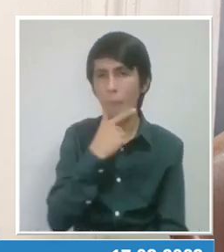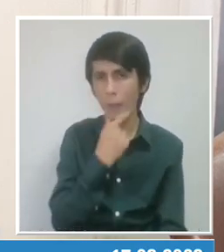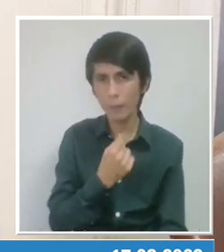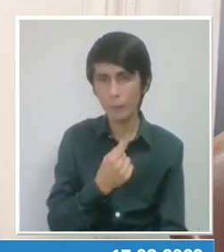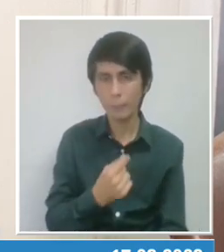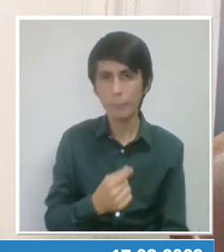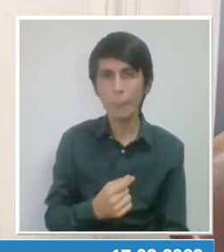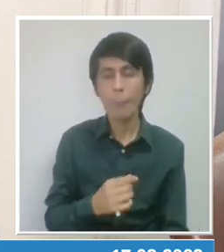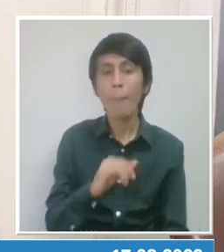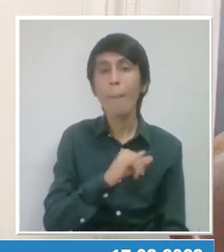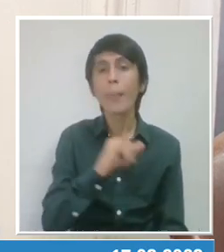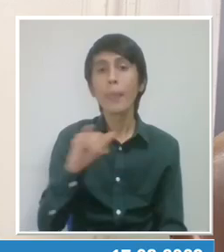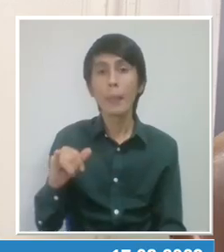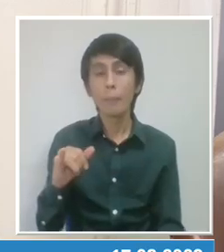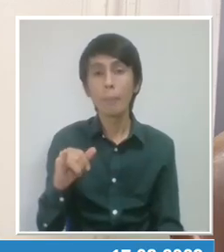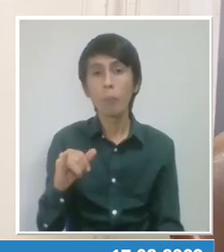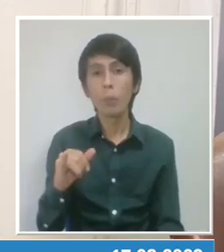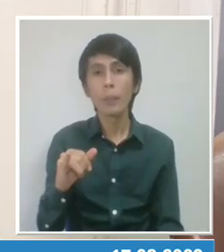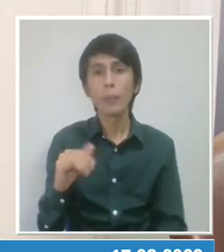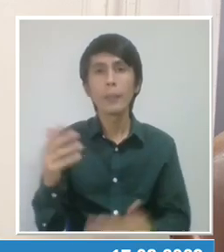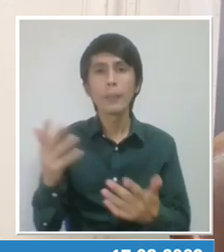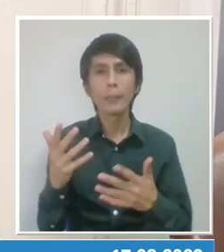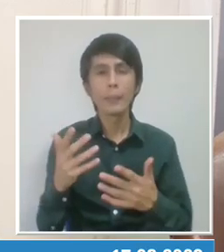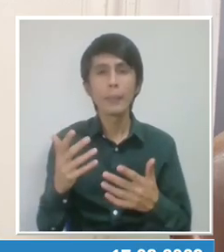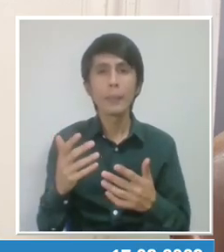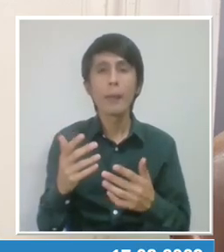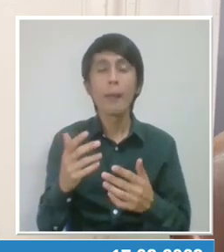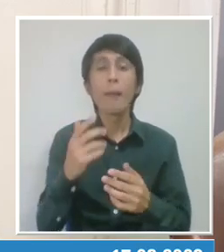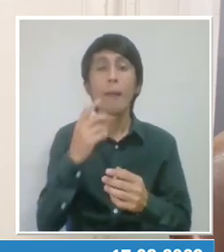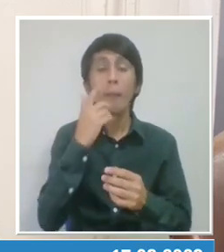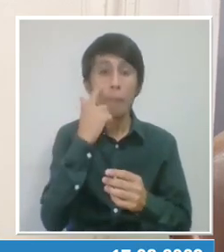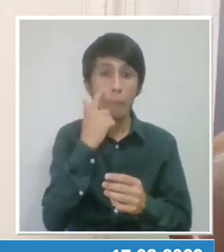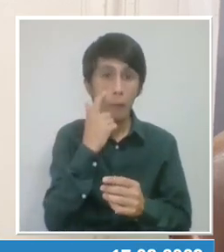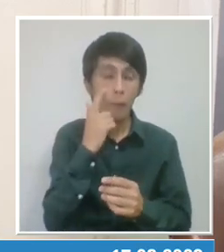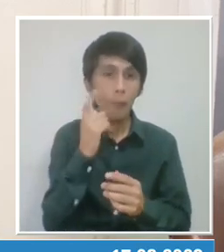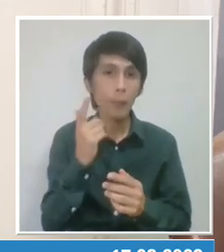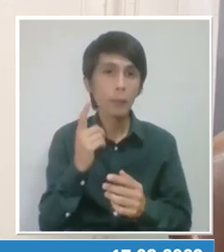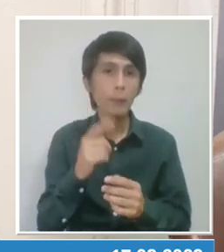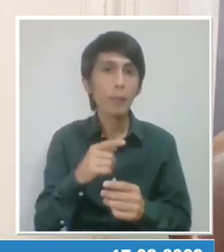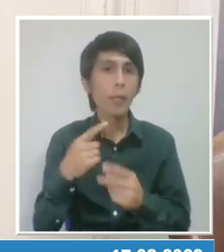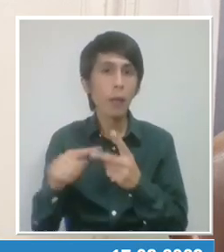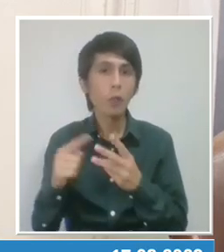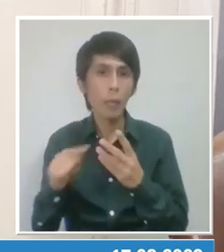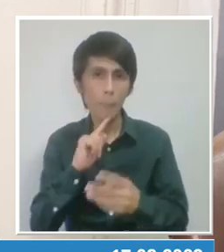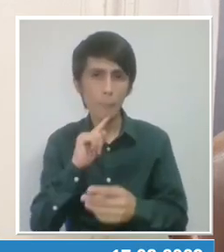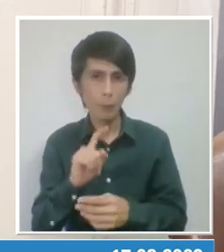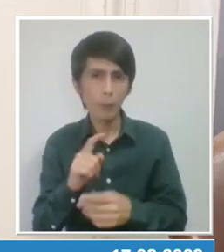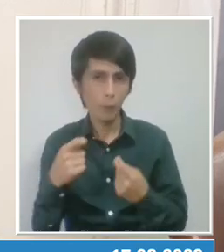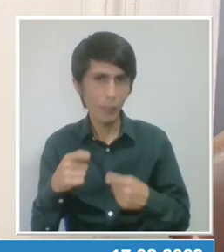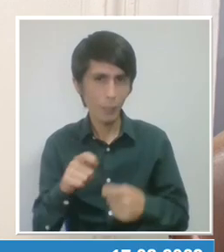después formularé una prevención en relación con las otras e intentaré también contestarlas.